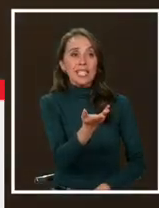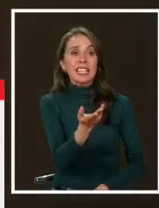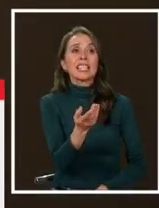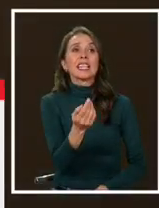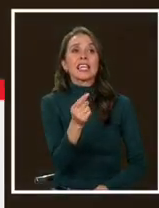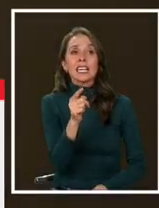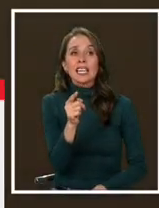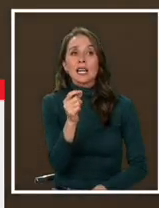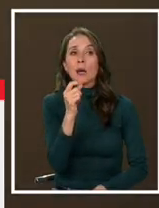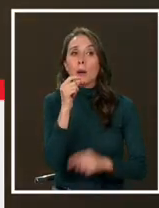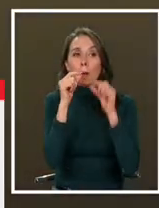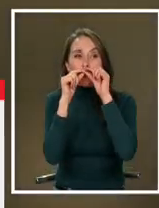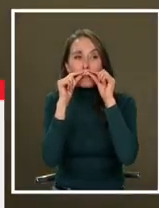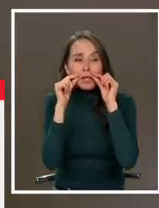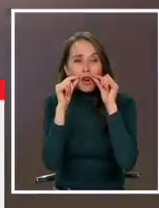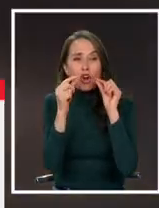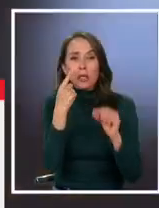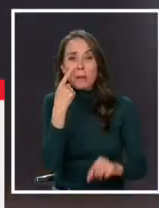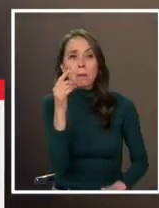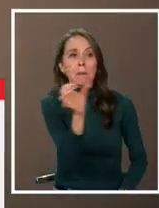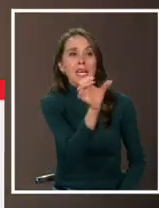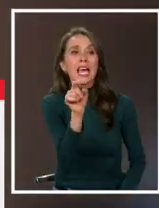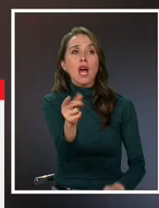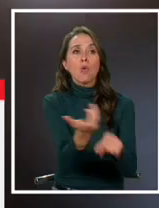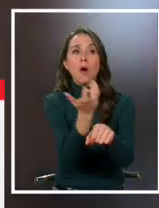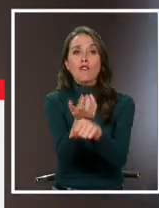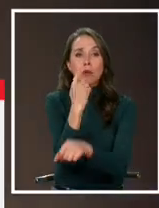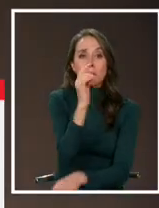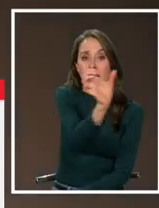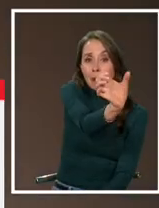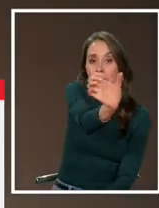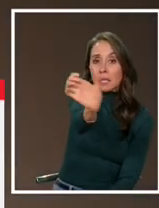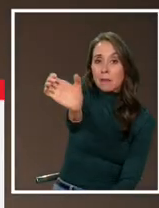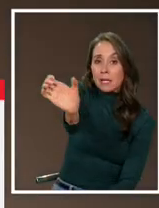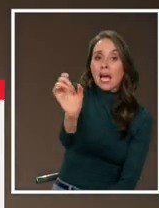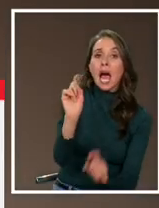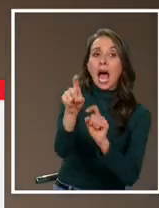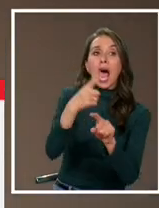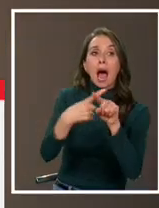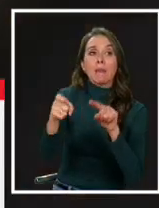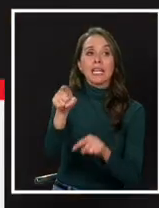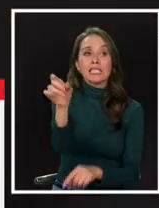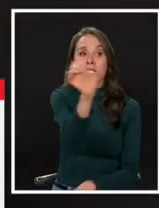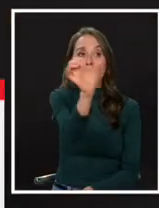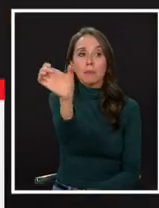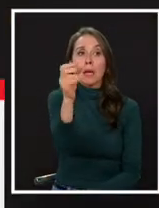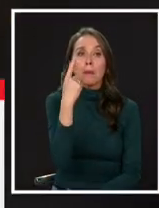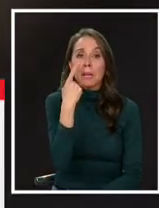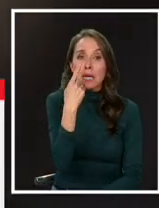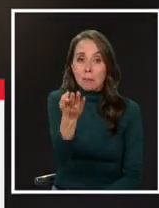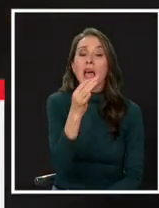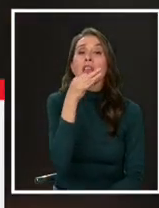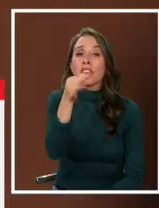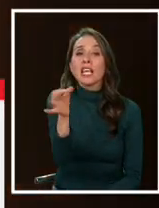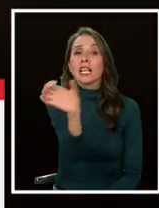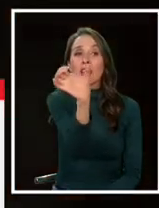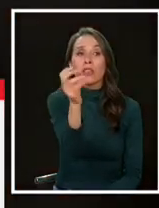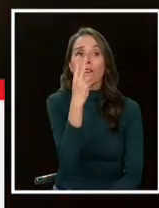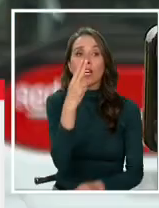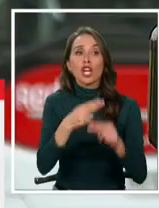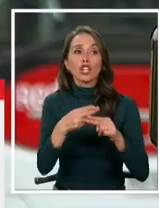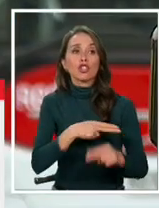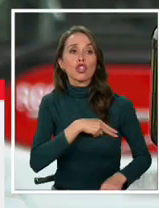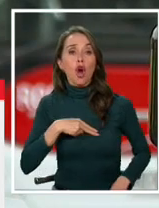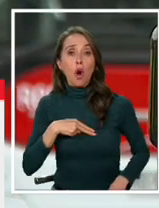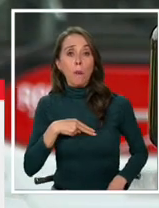el bigote Mira este Mira amenaza Este mira Díganle algo Mira para que vean los